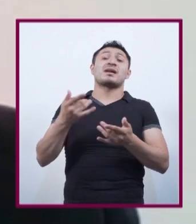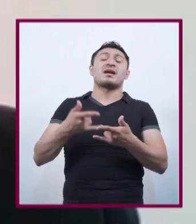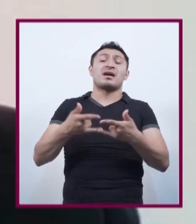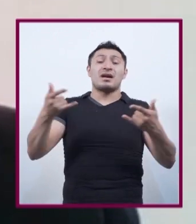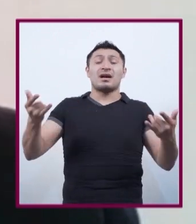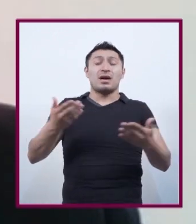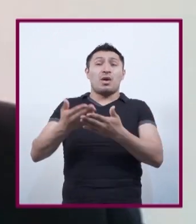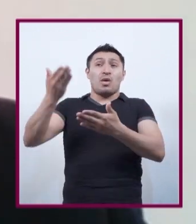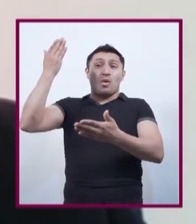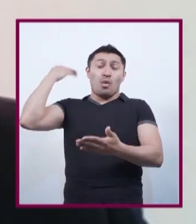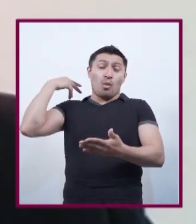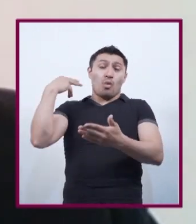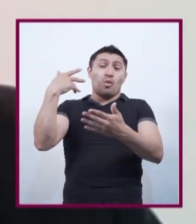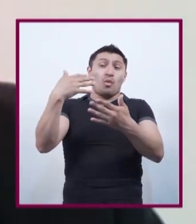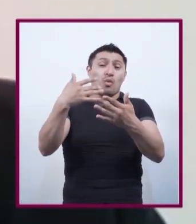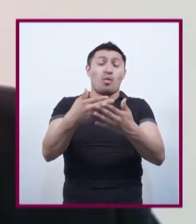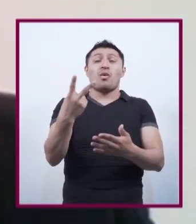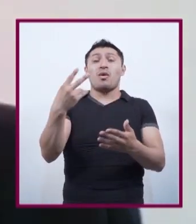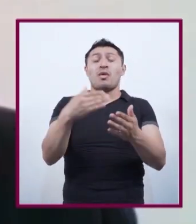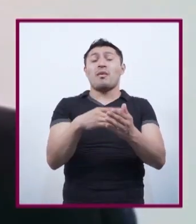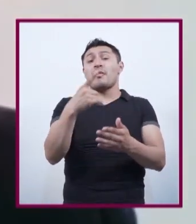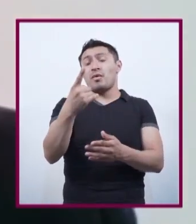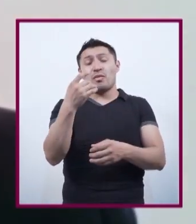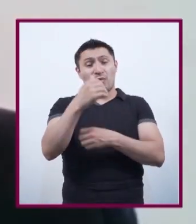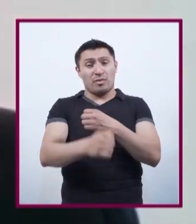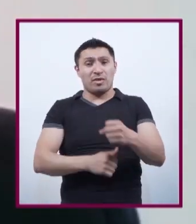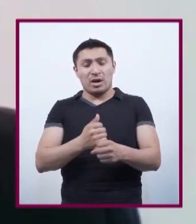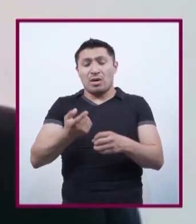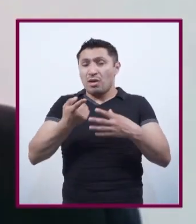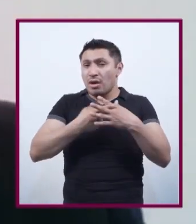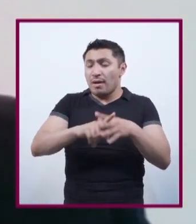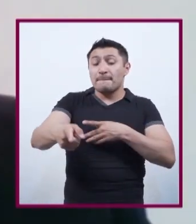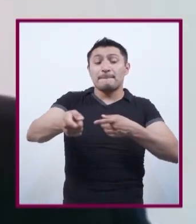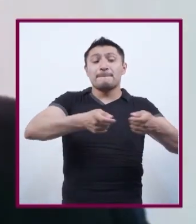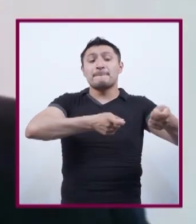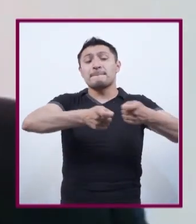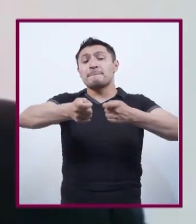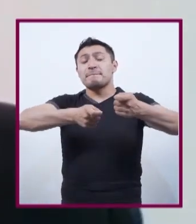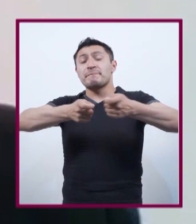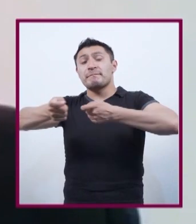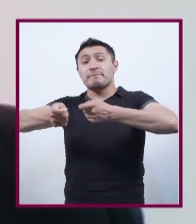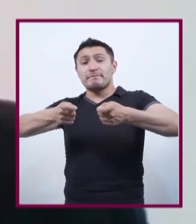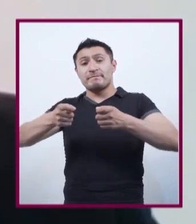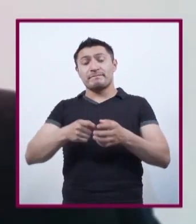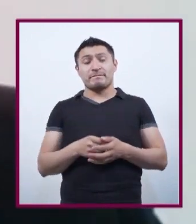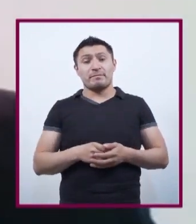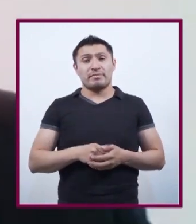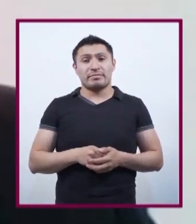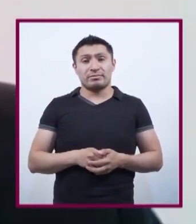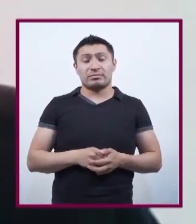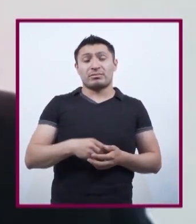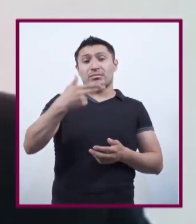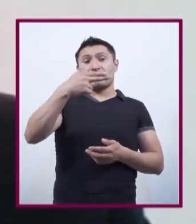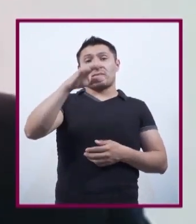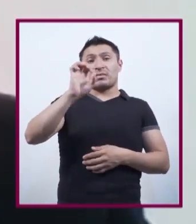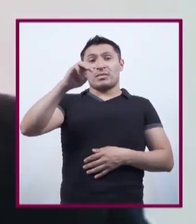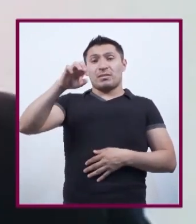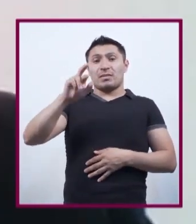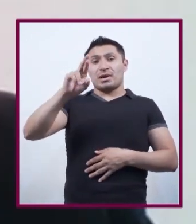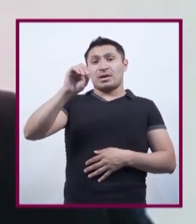Hemeroteca Nacional, bueno, tiene sus antecedentes hacia el año 2001, cuando se comenzó a gestar